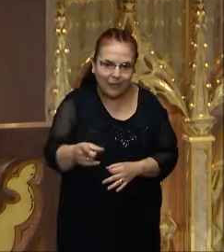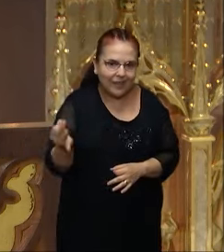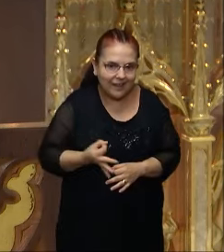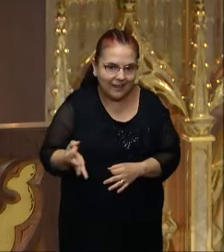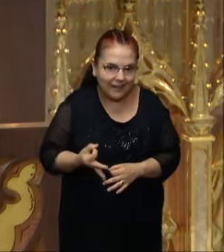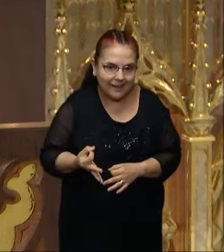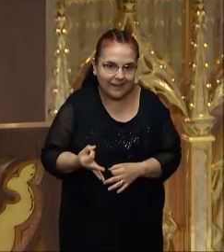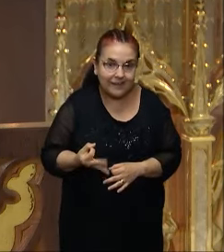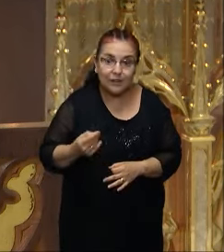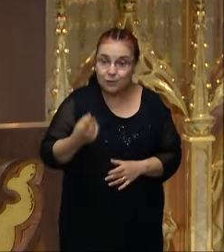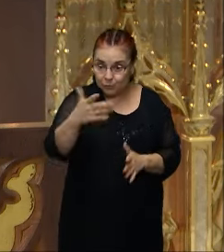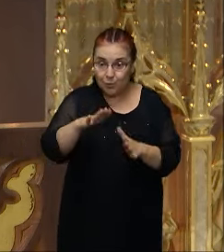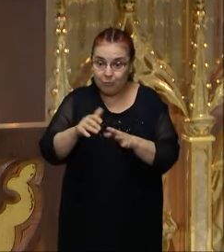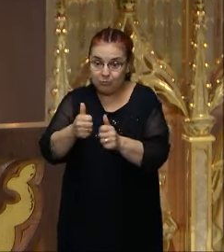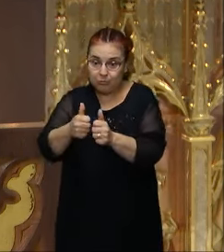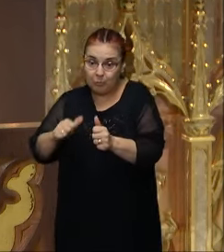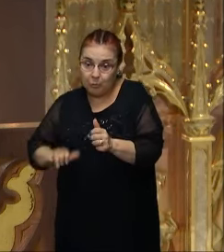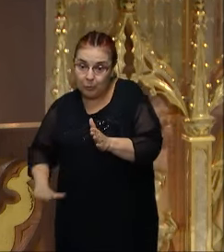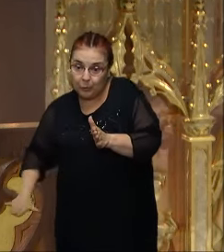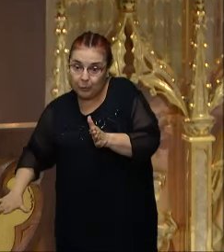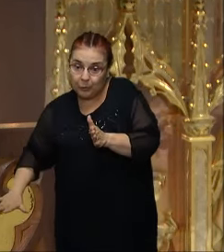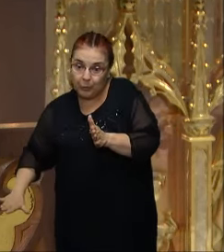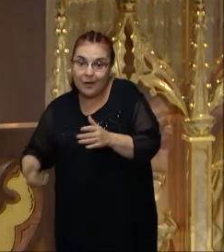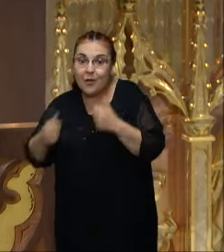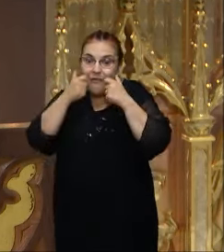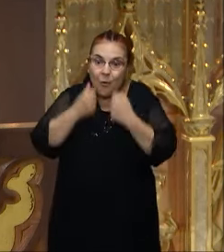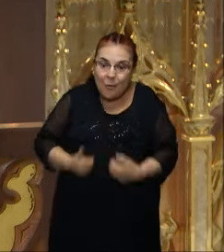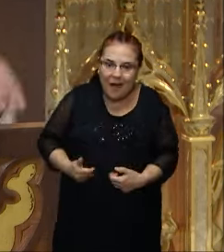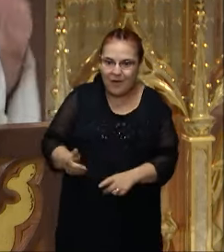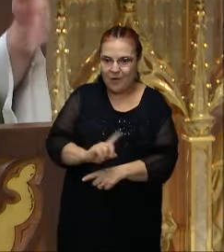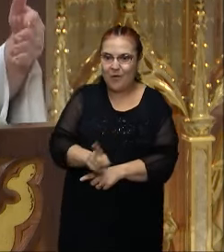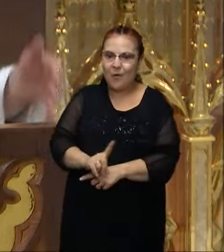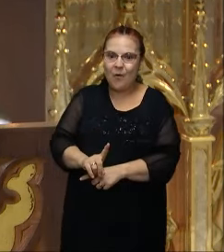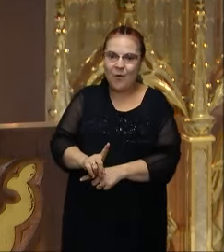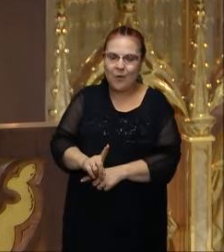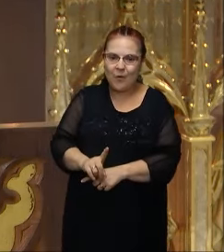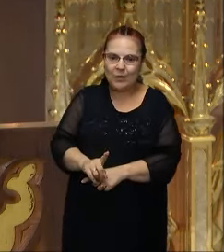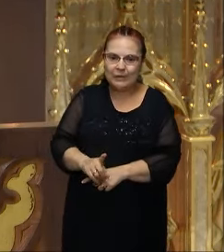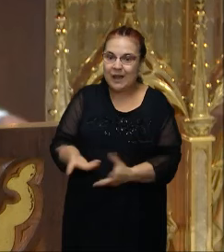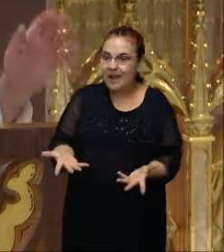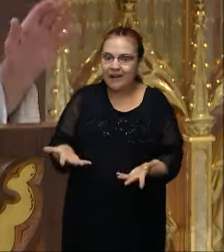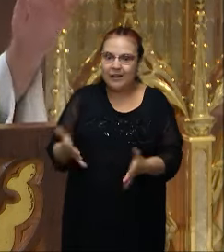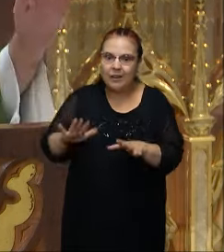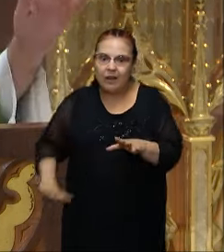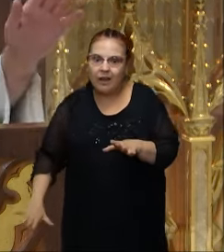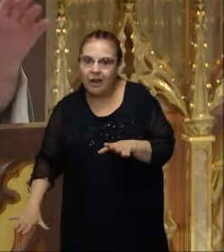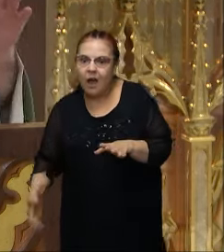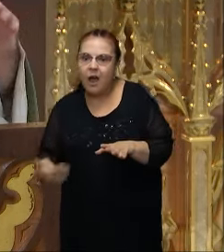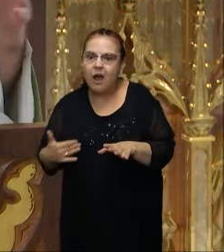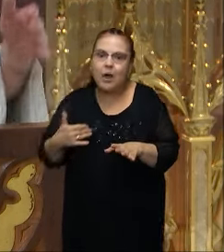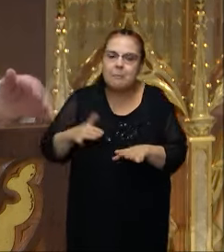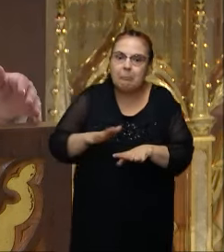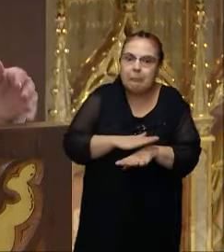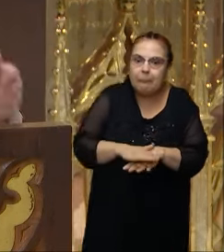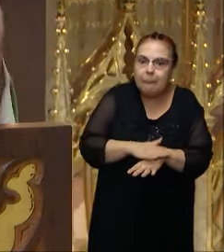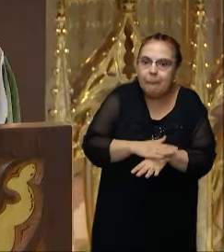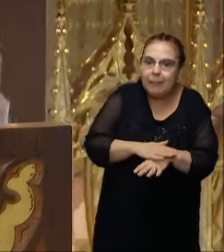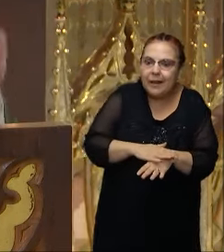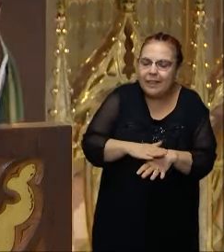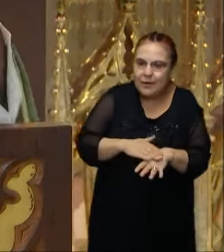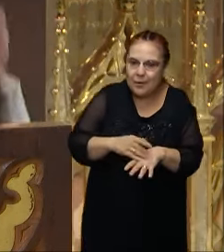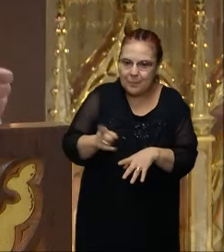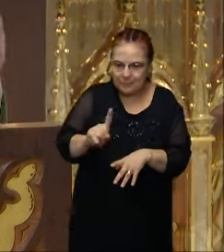que aunque tú mengues, no es al estilo meramente humano. Cuando estás al lado de alguien meramente humano, dice, me acordaré de ti para premiártelo.